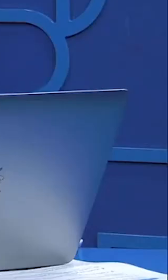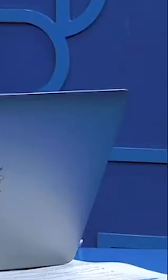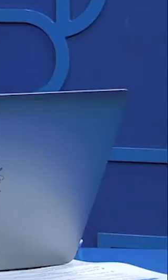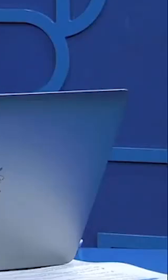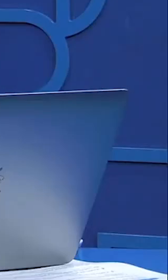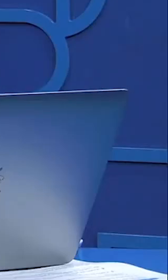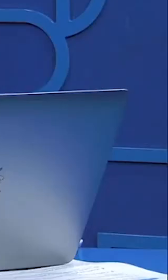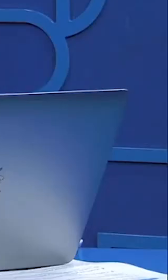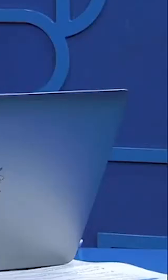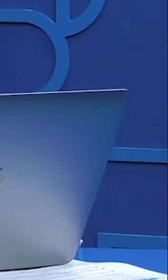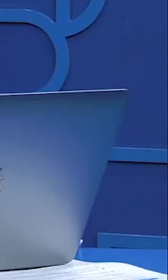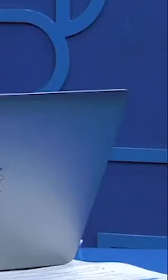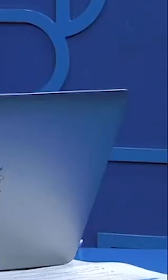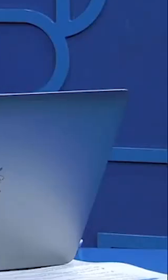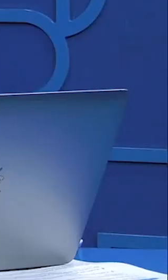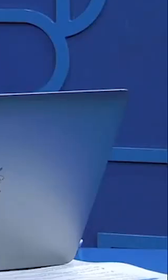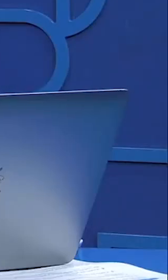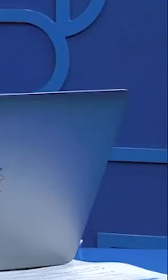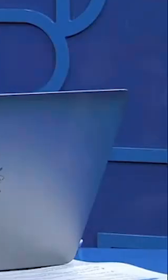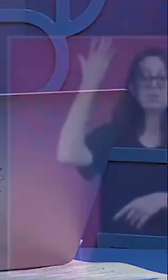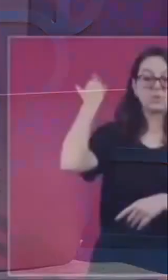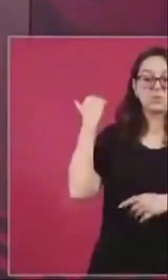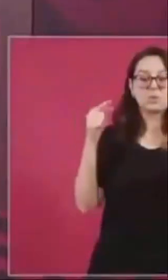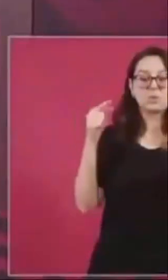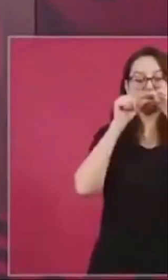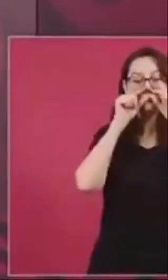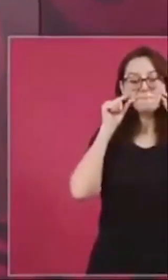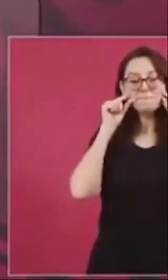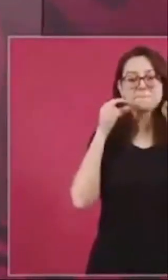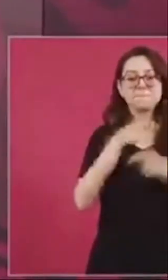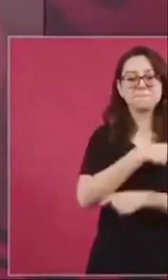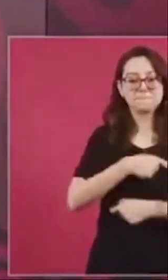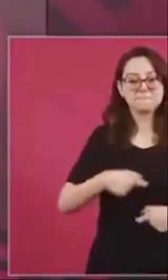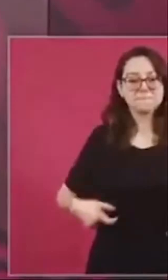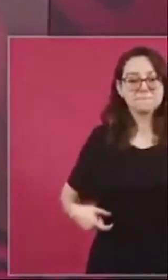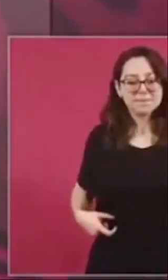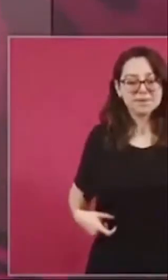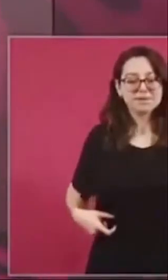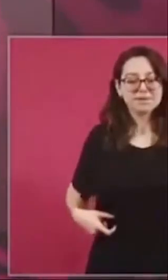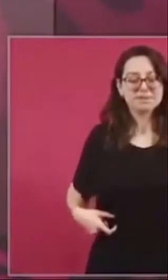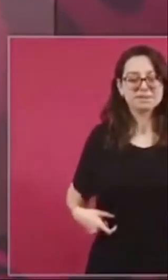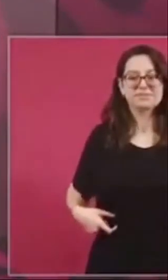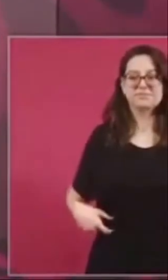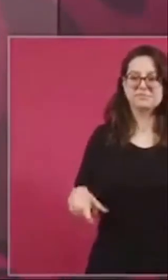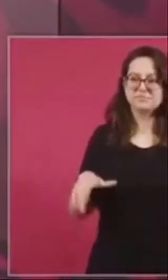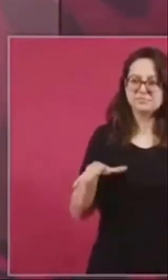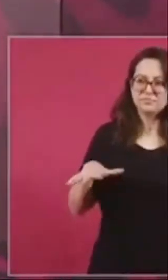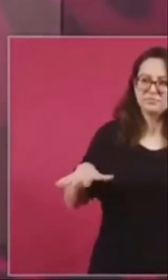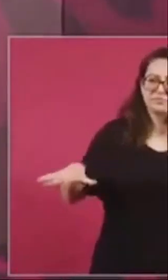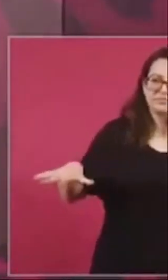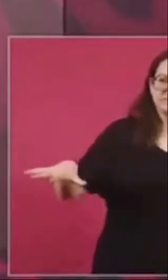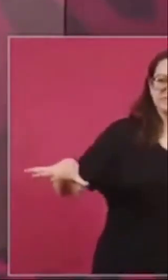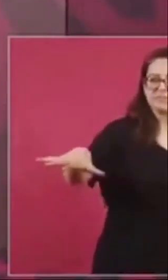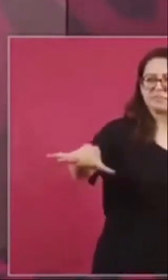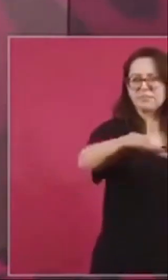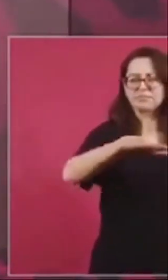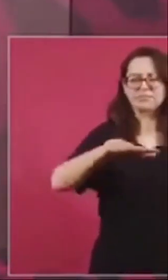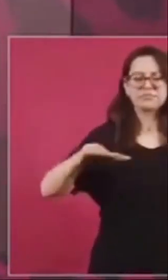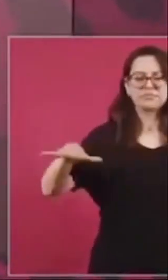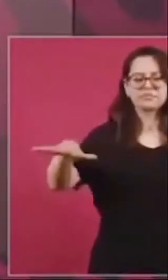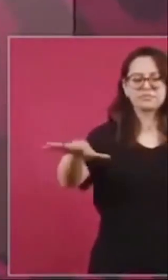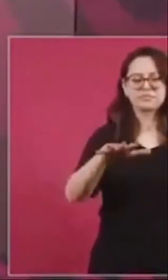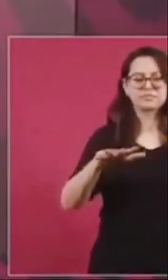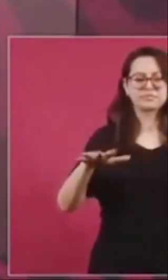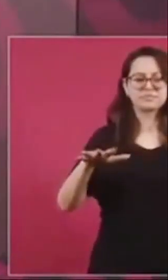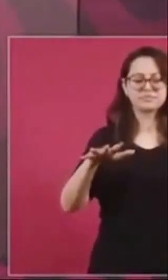exactamente. No lo saques, a Entonces, ver. me parece que el simple hecho de que ande, de que anuncie una gira y de que ande por el país ya es una irrupción